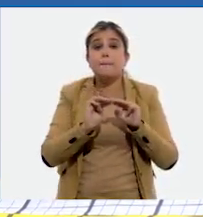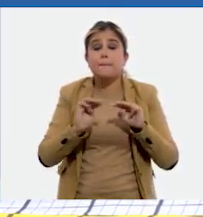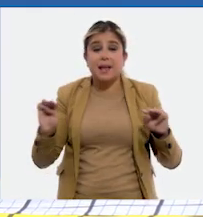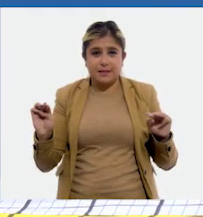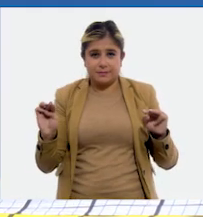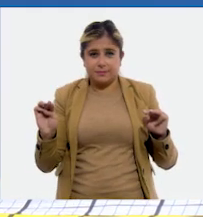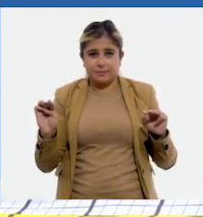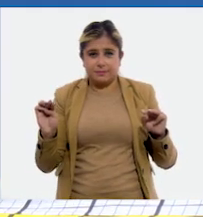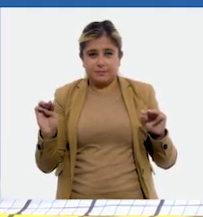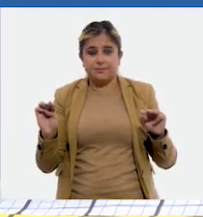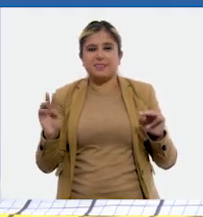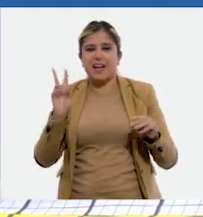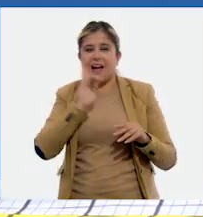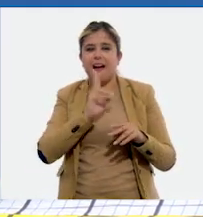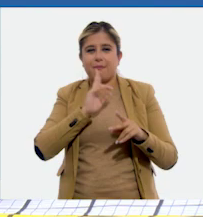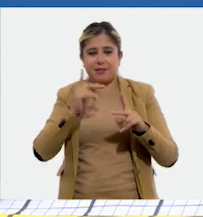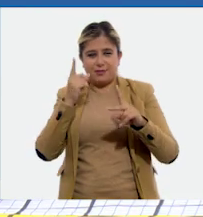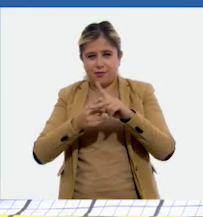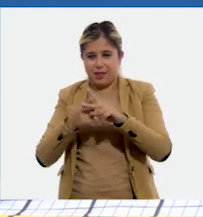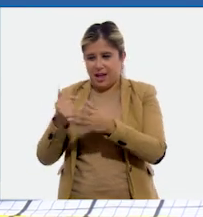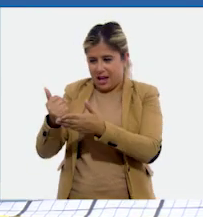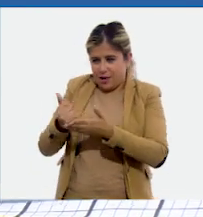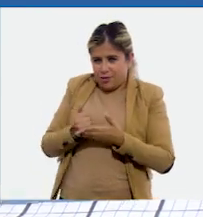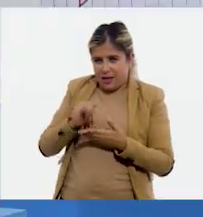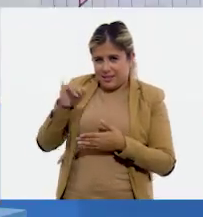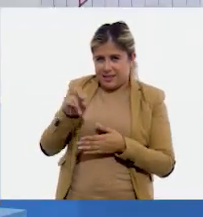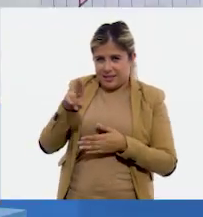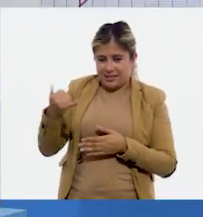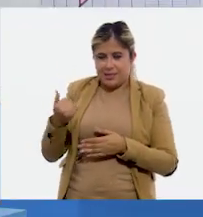A ver, vamos a contar. ¿Me ayudas, Jenny? Sí.